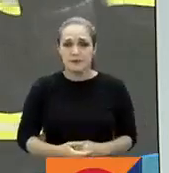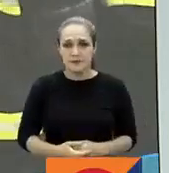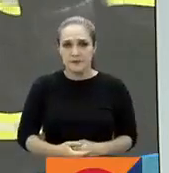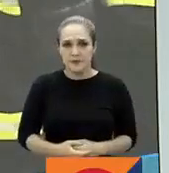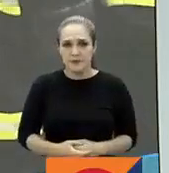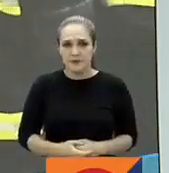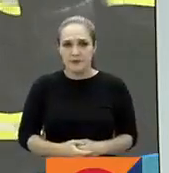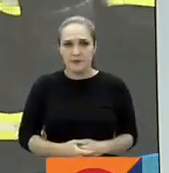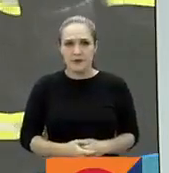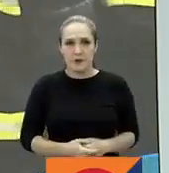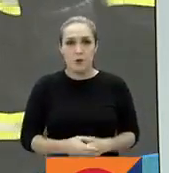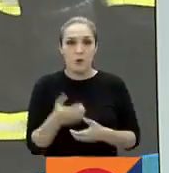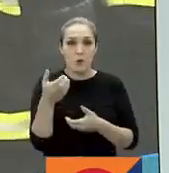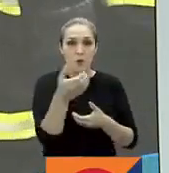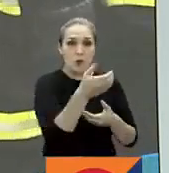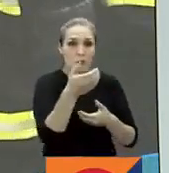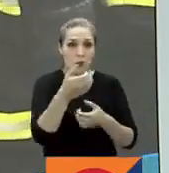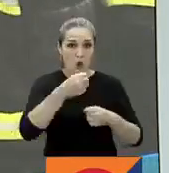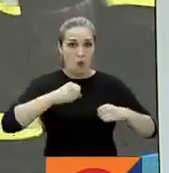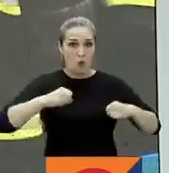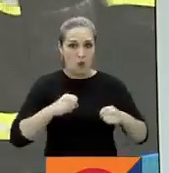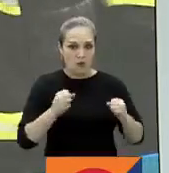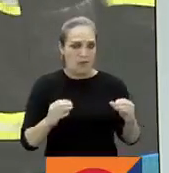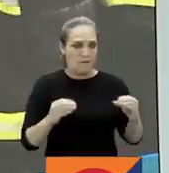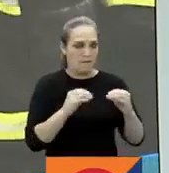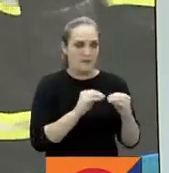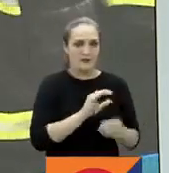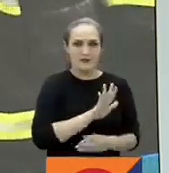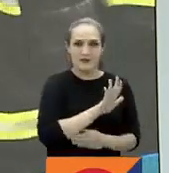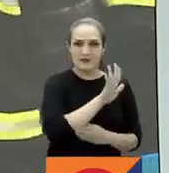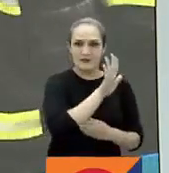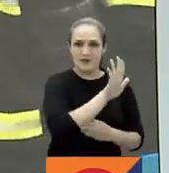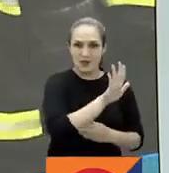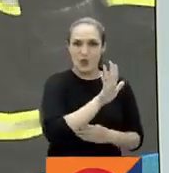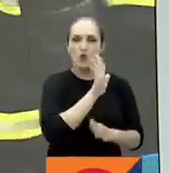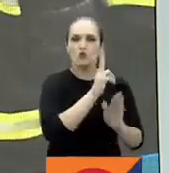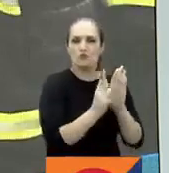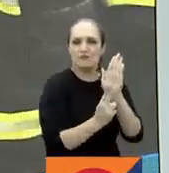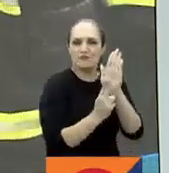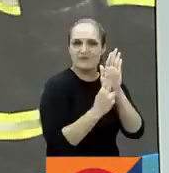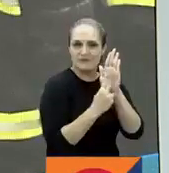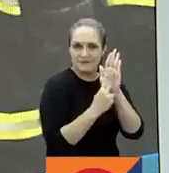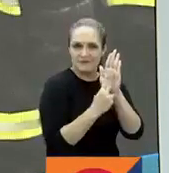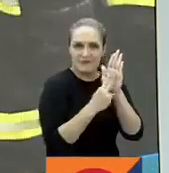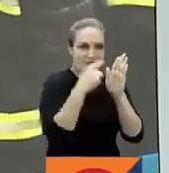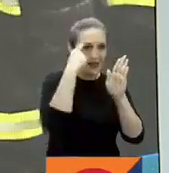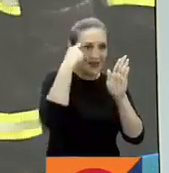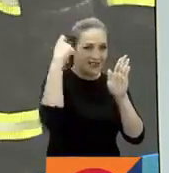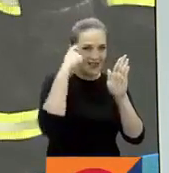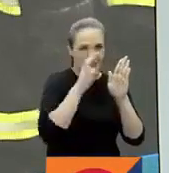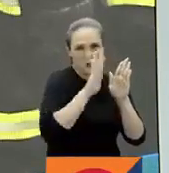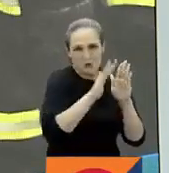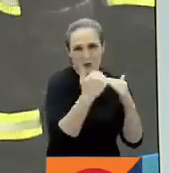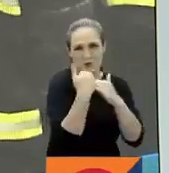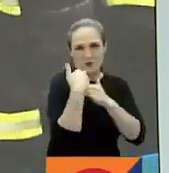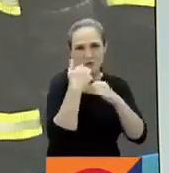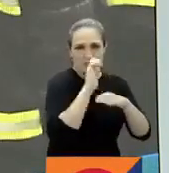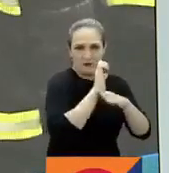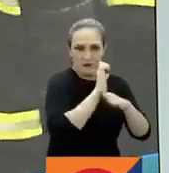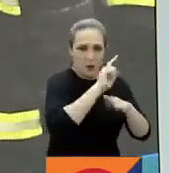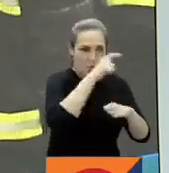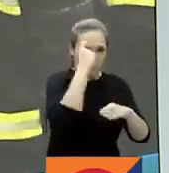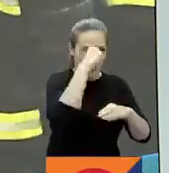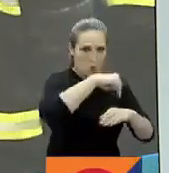Integrantes del Cuerpo Oficial de Bomberos de Bogotá y 5 más de la Unidad Nacional para la Gestión del Riesgo de Desastres viajaron a Haití. Ellos tendrán